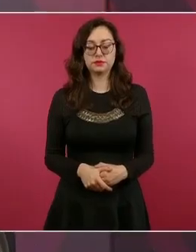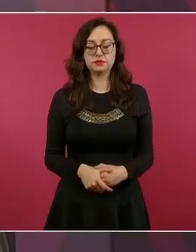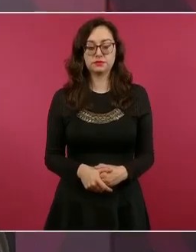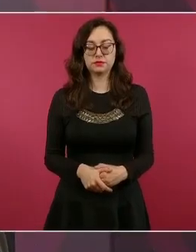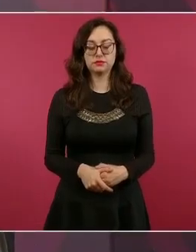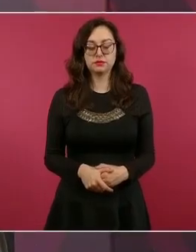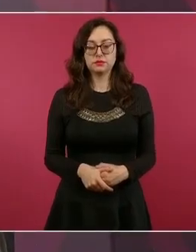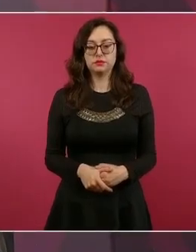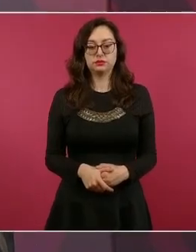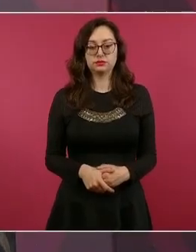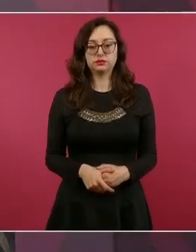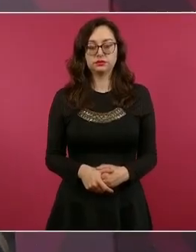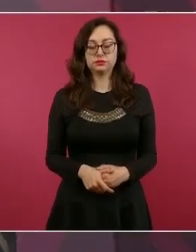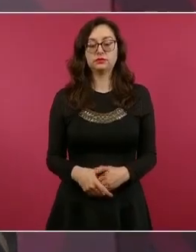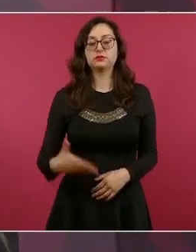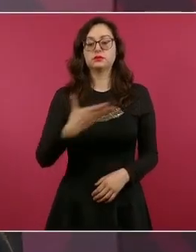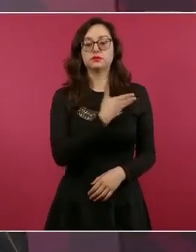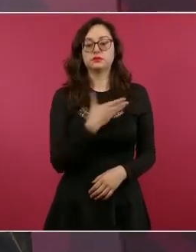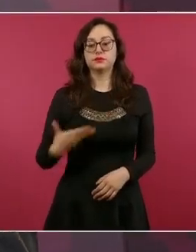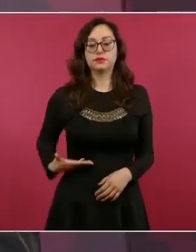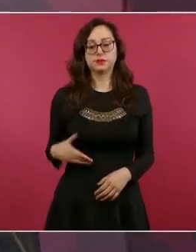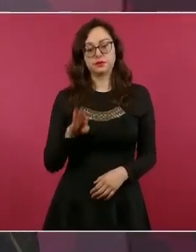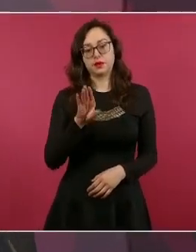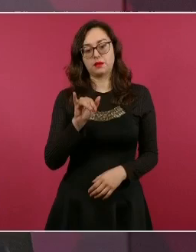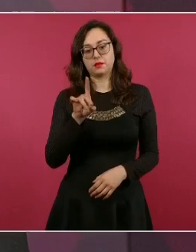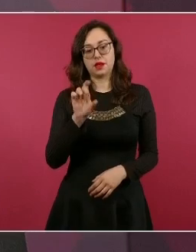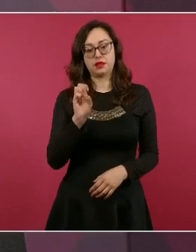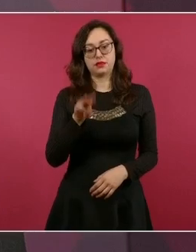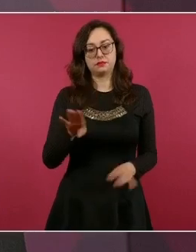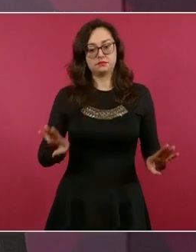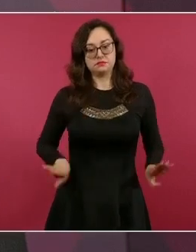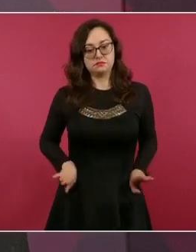actitud del presidente Biden